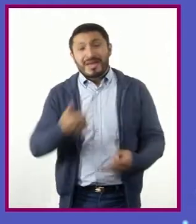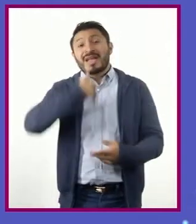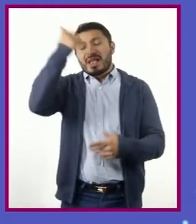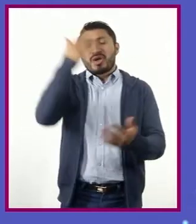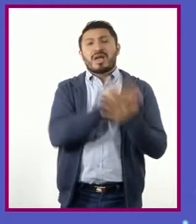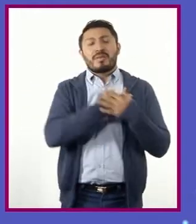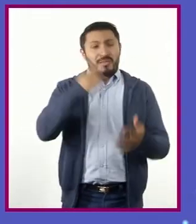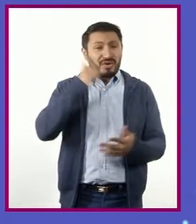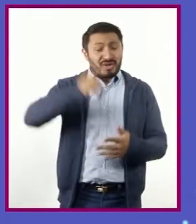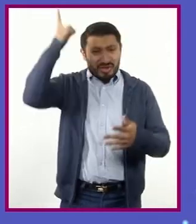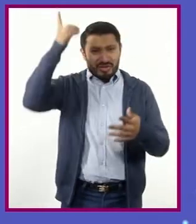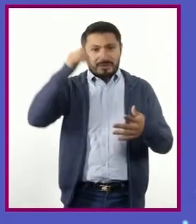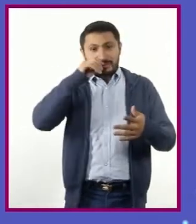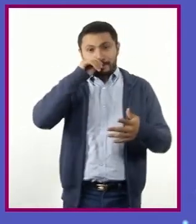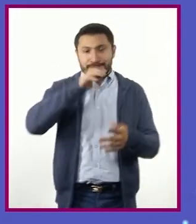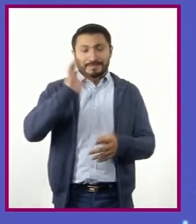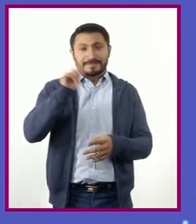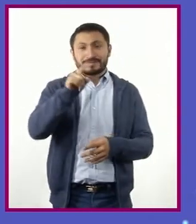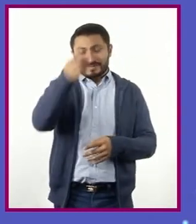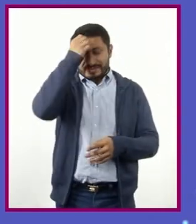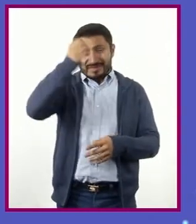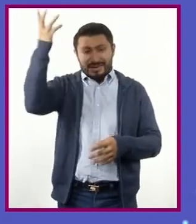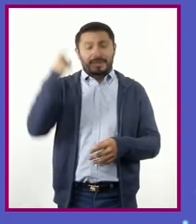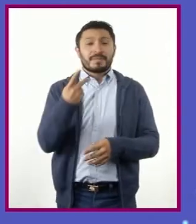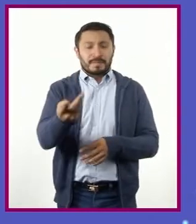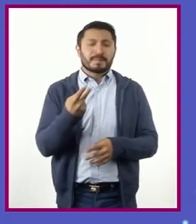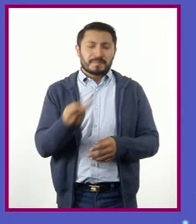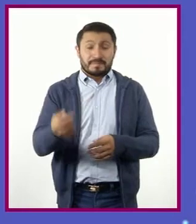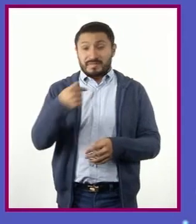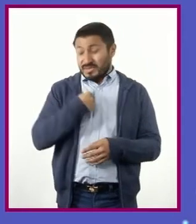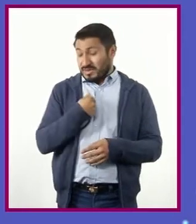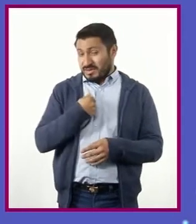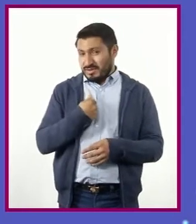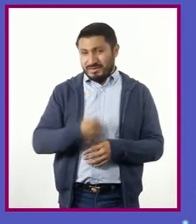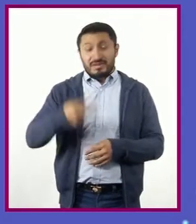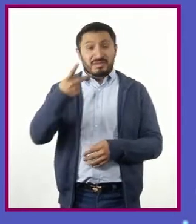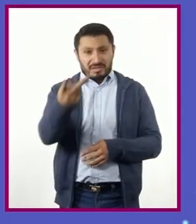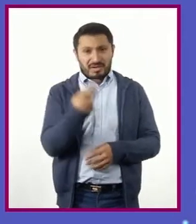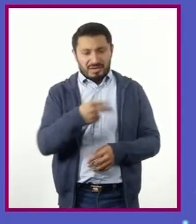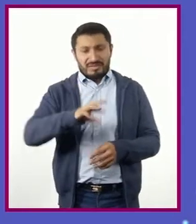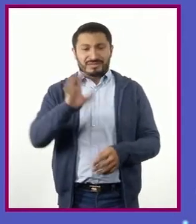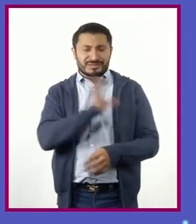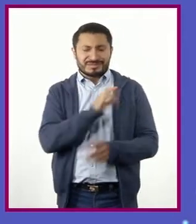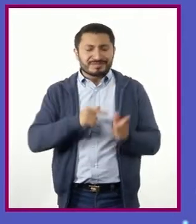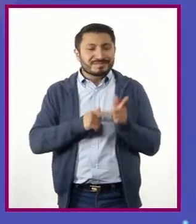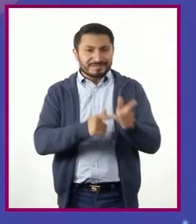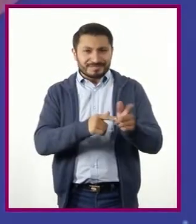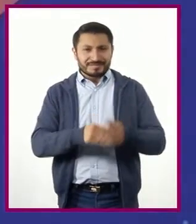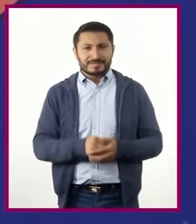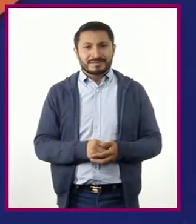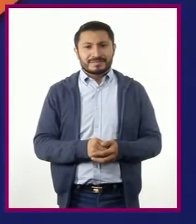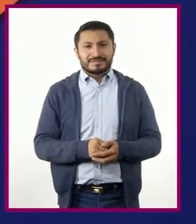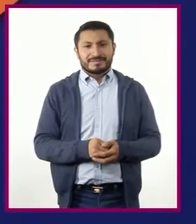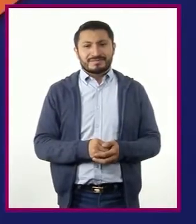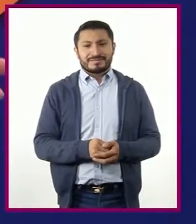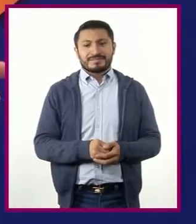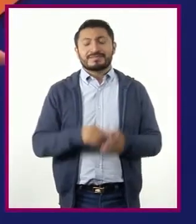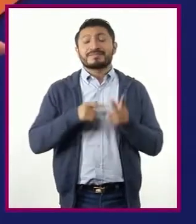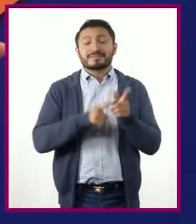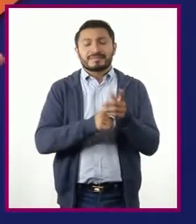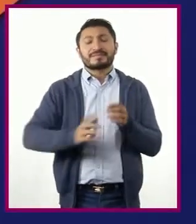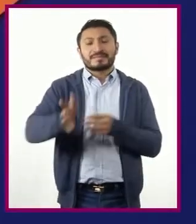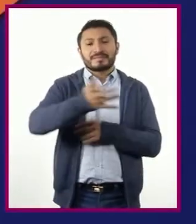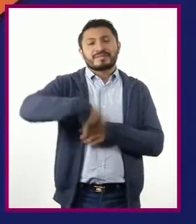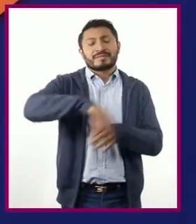amor siendo Dios, que olvides tú por los dos, que yo por los dos querré. Continuemos con la